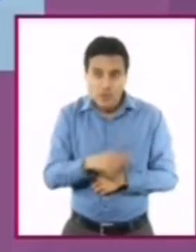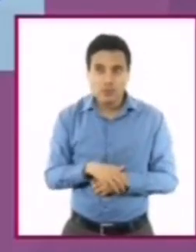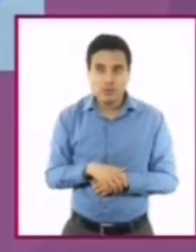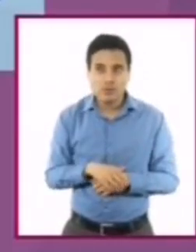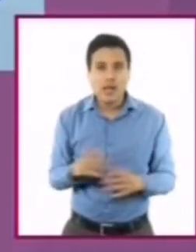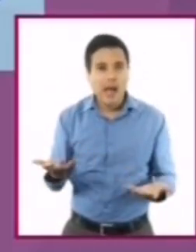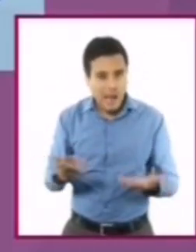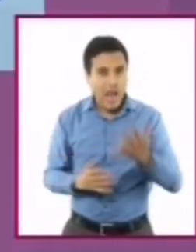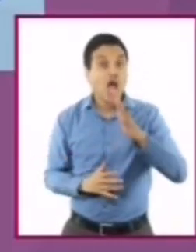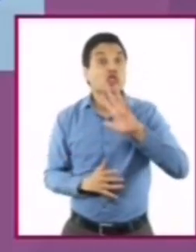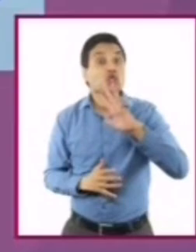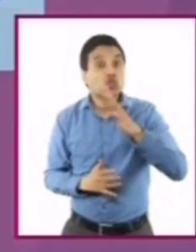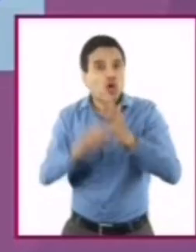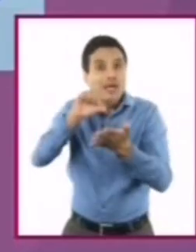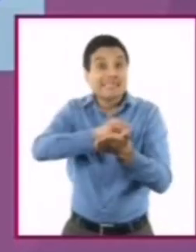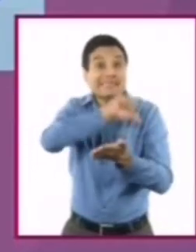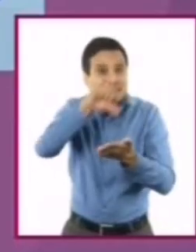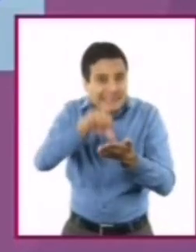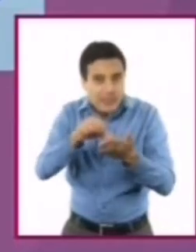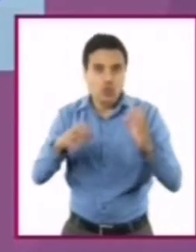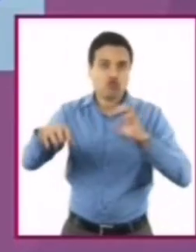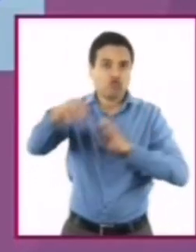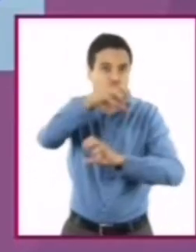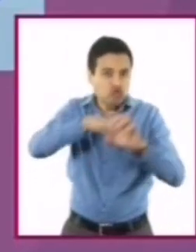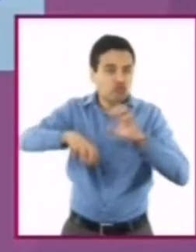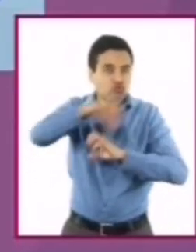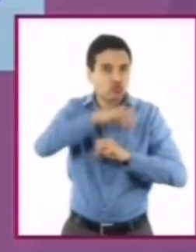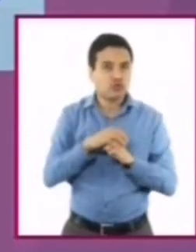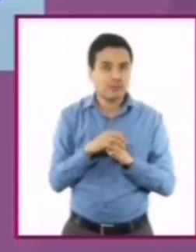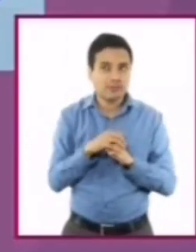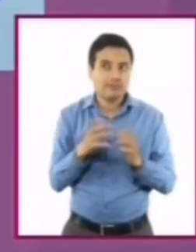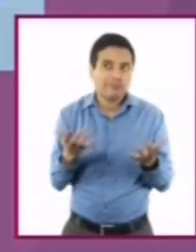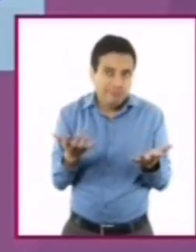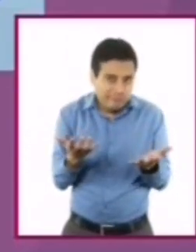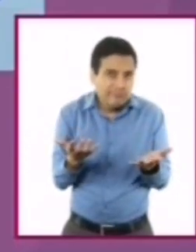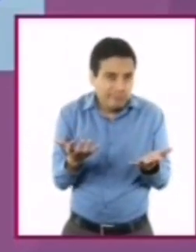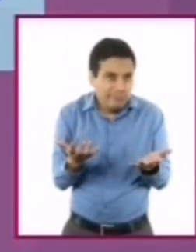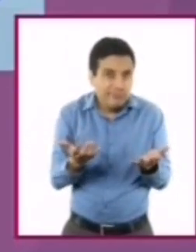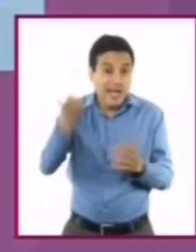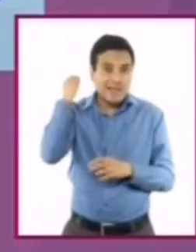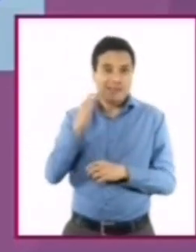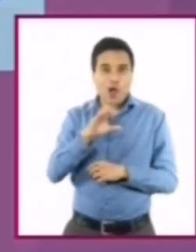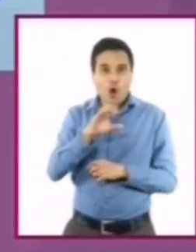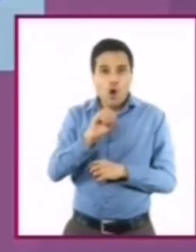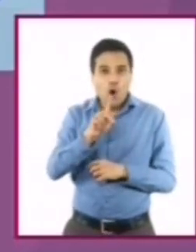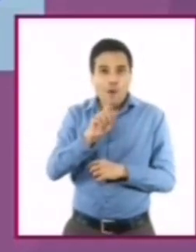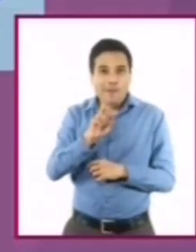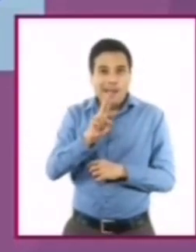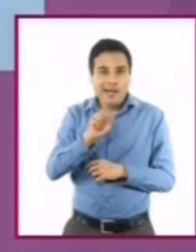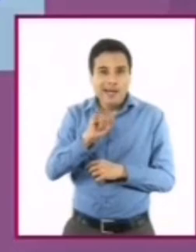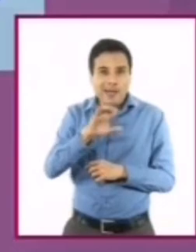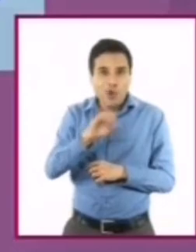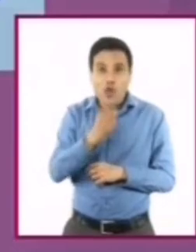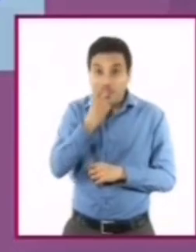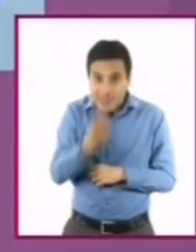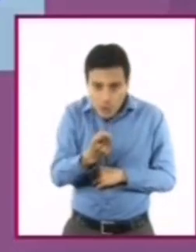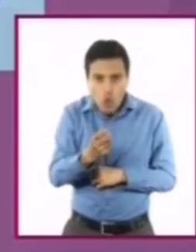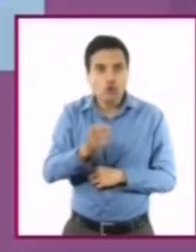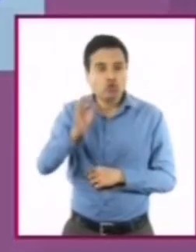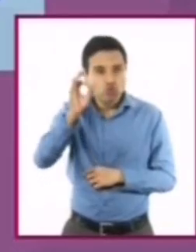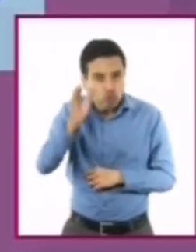alrededor del Sol. Sus observaciones validaron las ideas heliocéntricas de Copérnico y pusieron en duda la